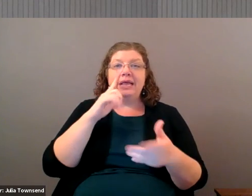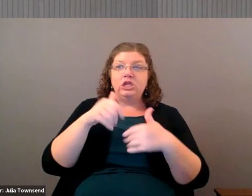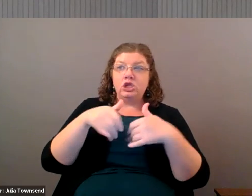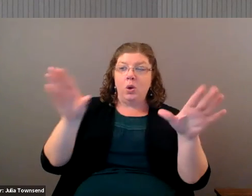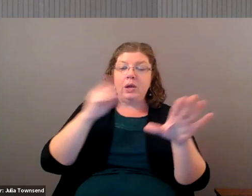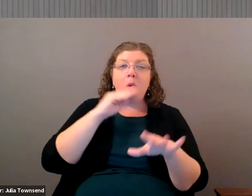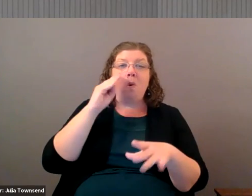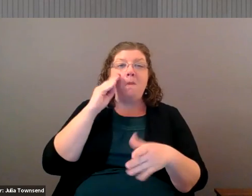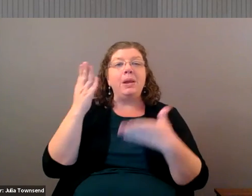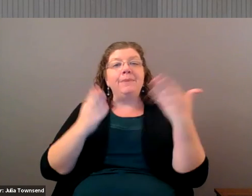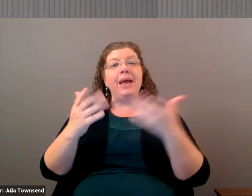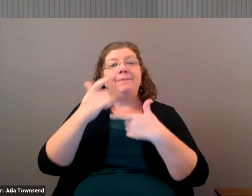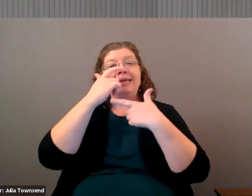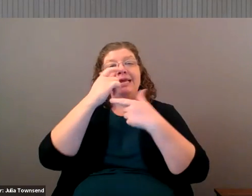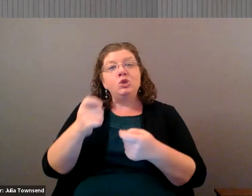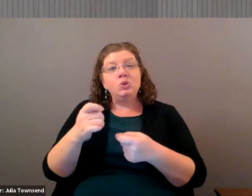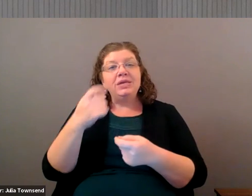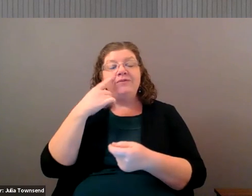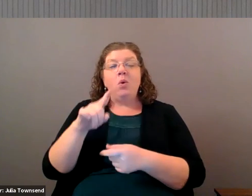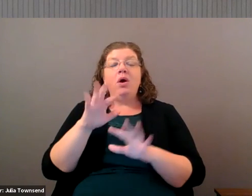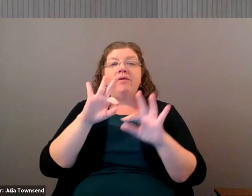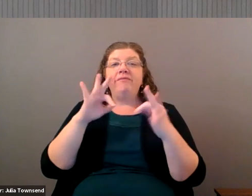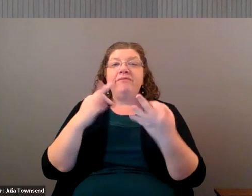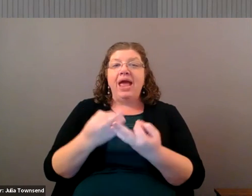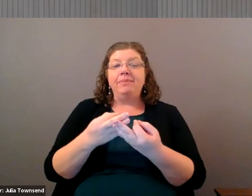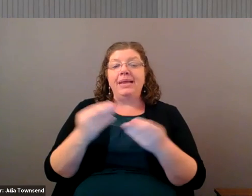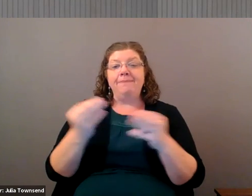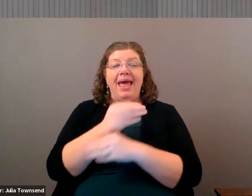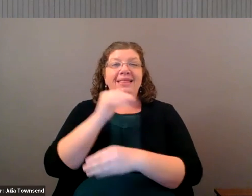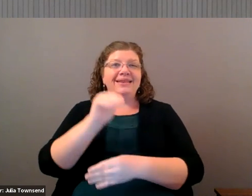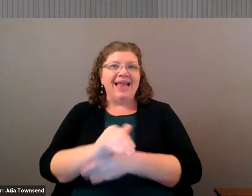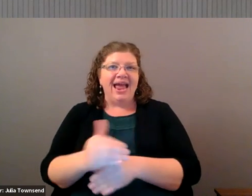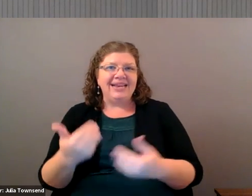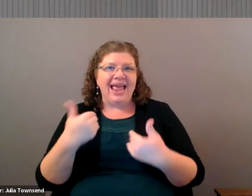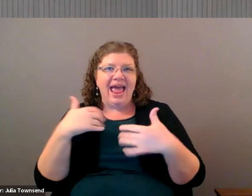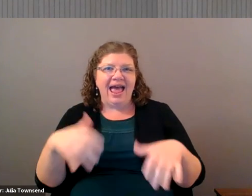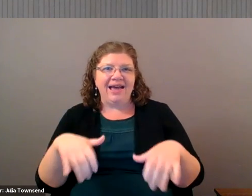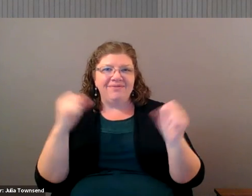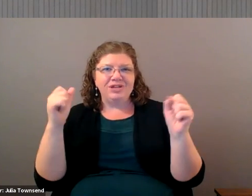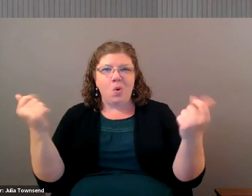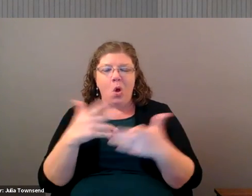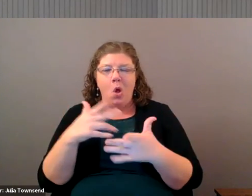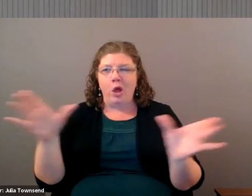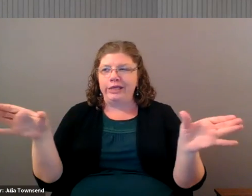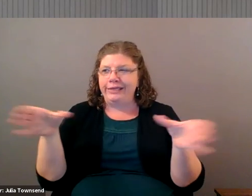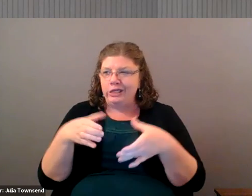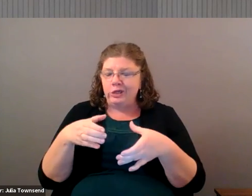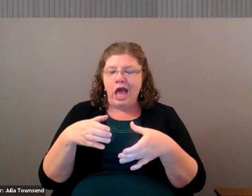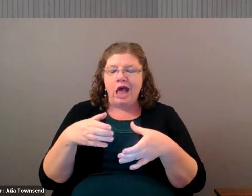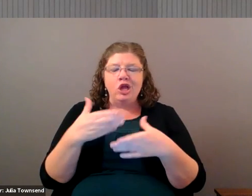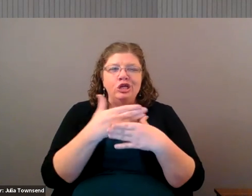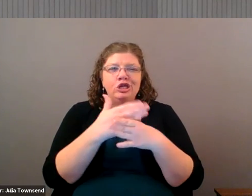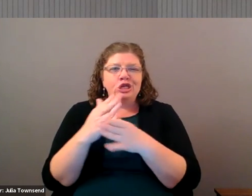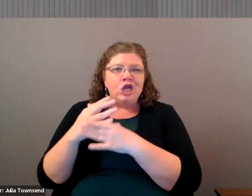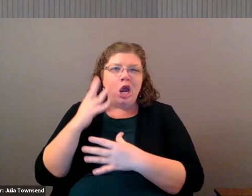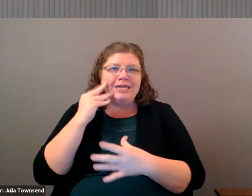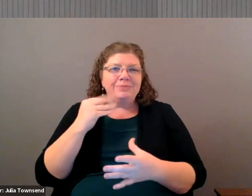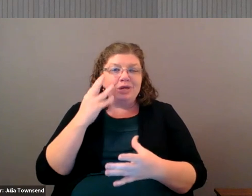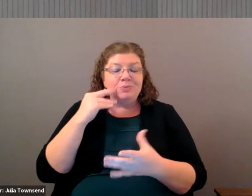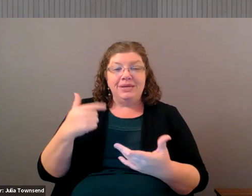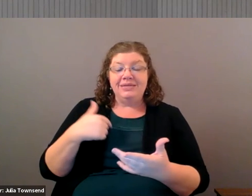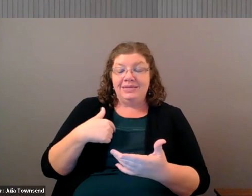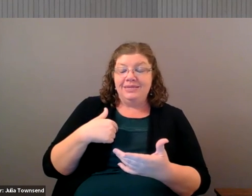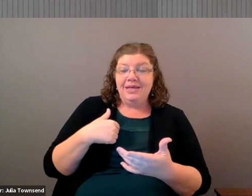puede ser interesante en que si podemos tener una noche de matemáticas en familia, porque yo he sido madre